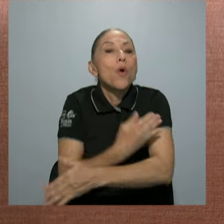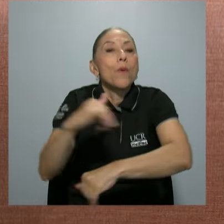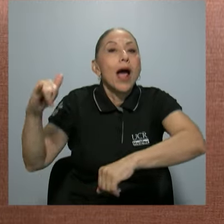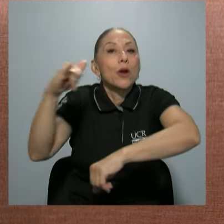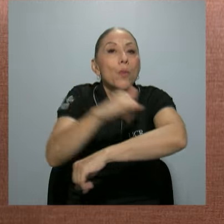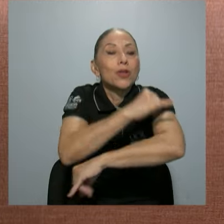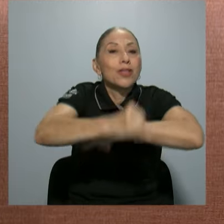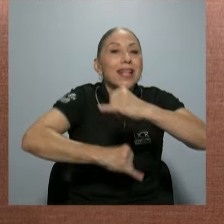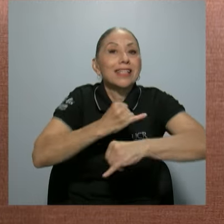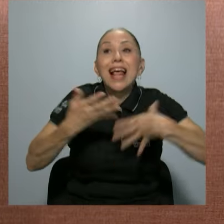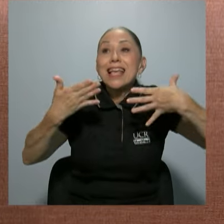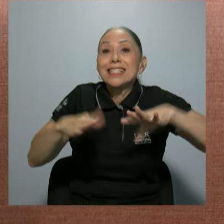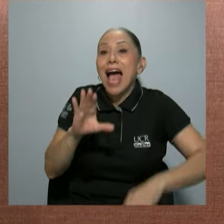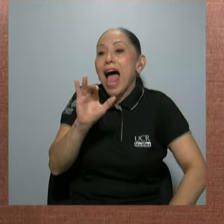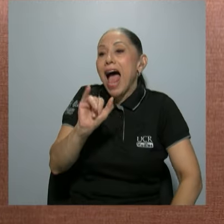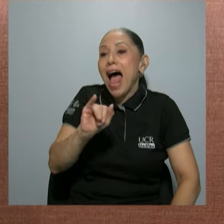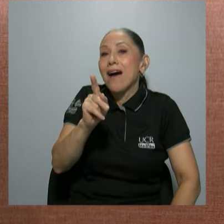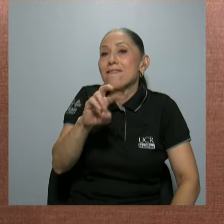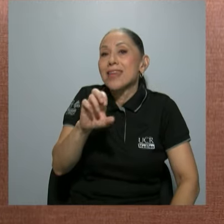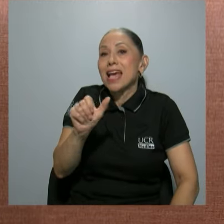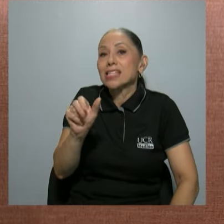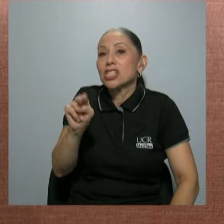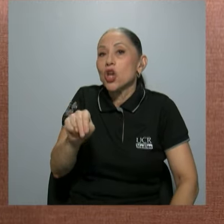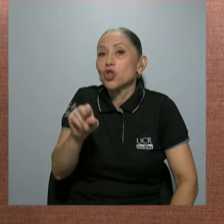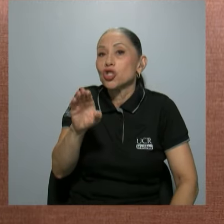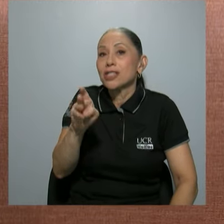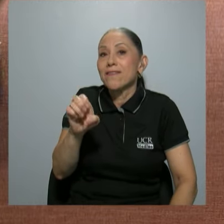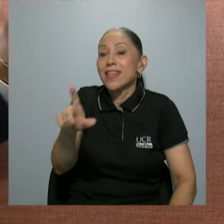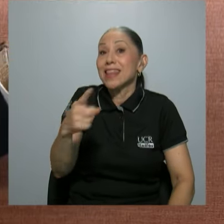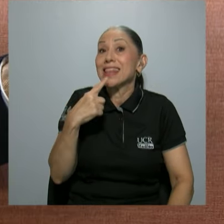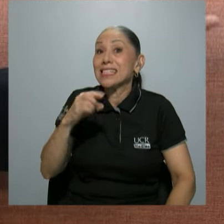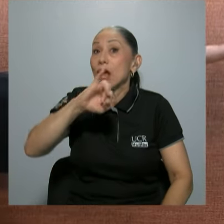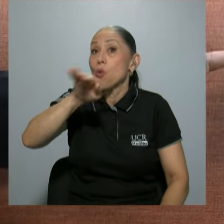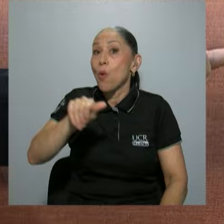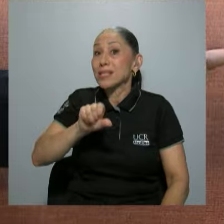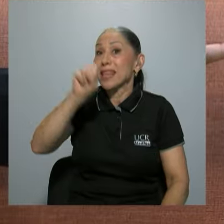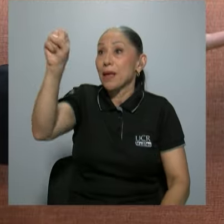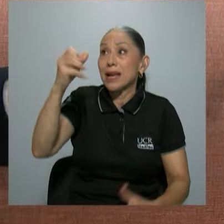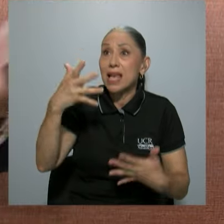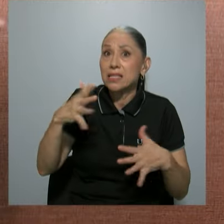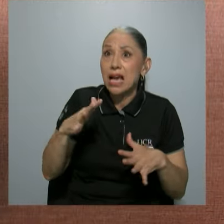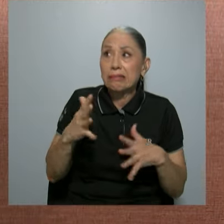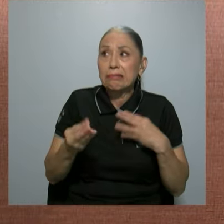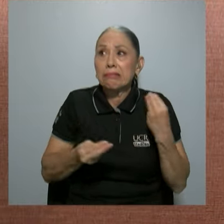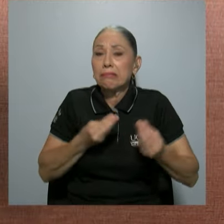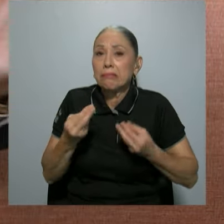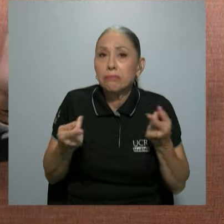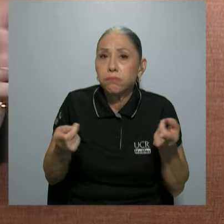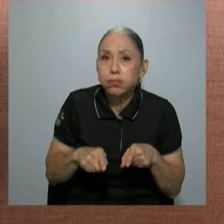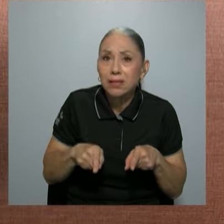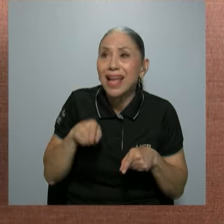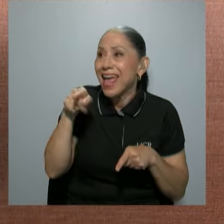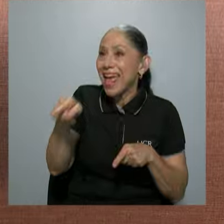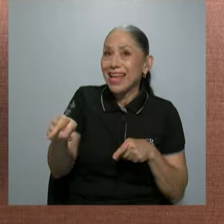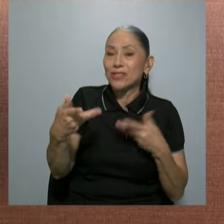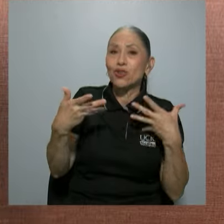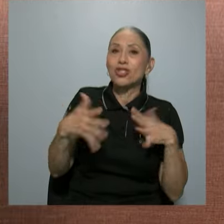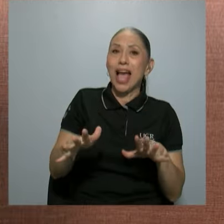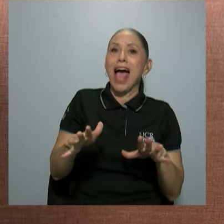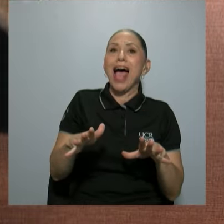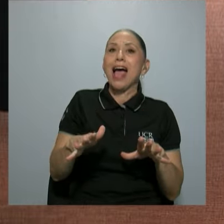dijo Aviación Civil que tiene sus días contados Juan Santamaría. Esa carrera ya no la ganó Panamá y El